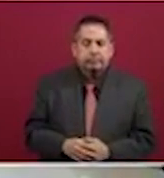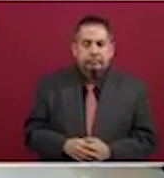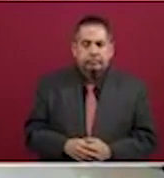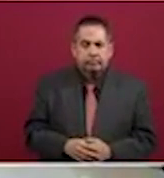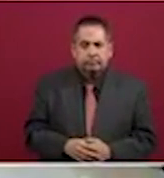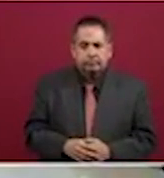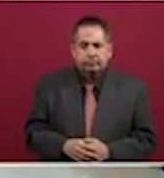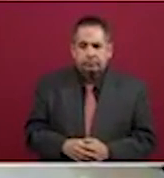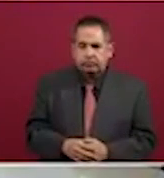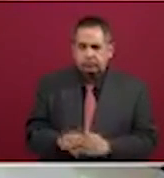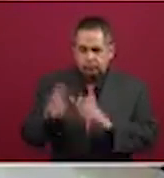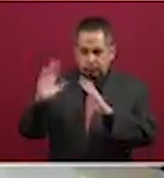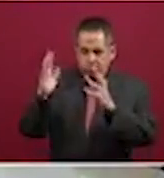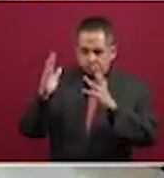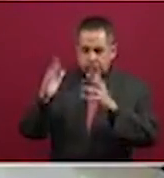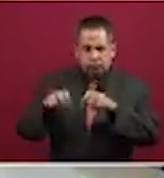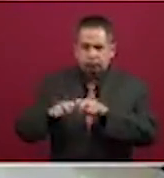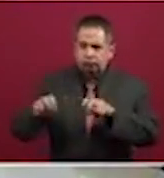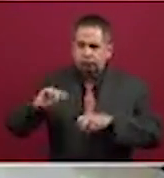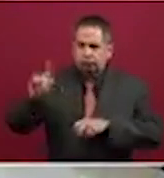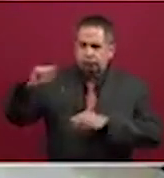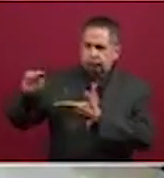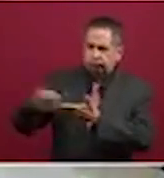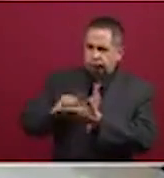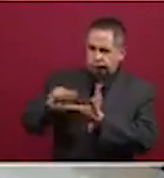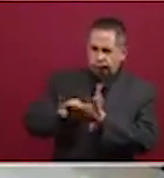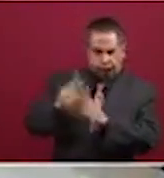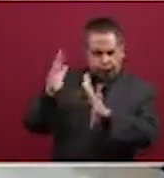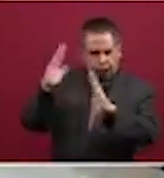les damos un aplauso a nuestros invitados